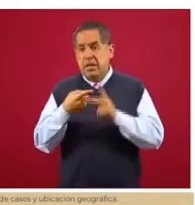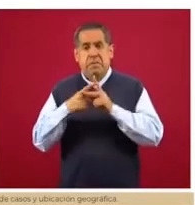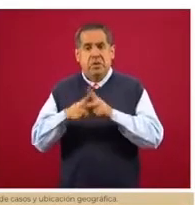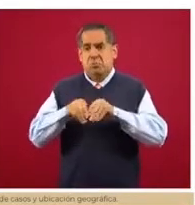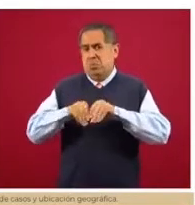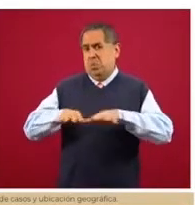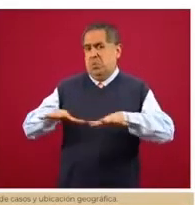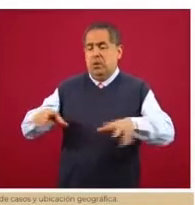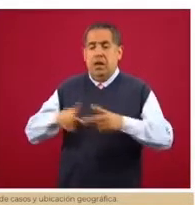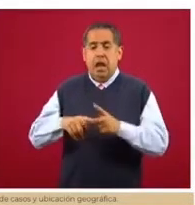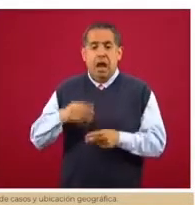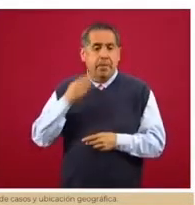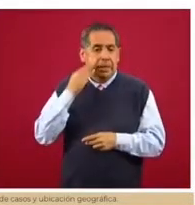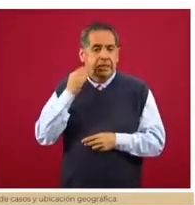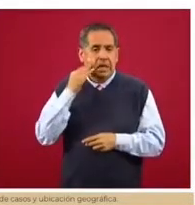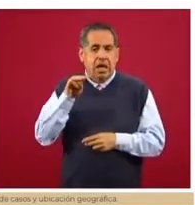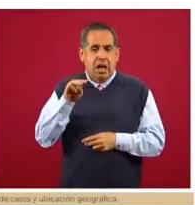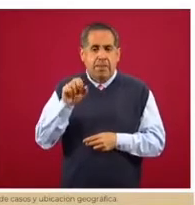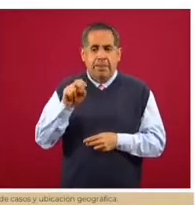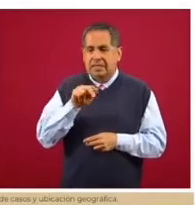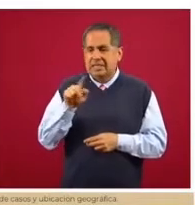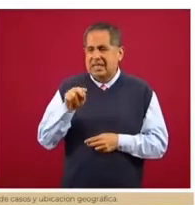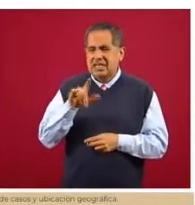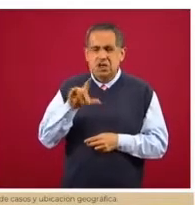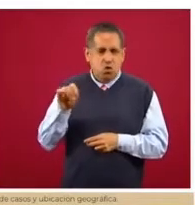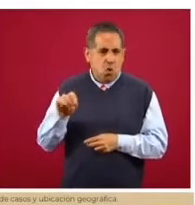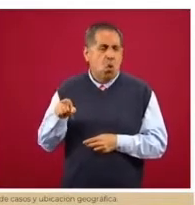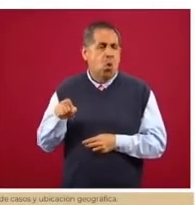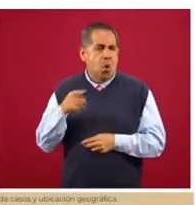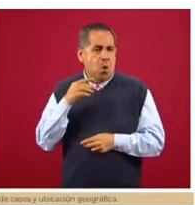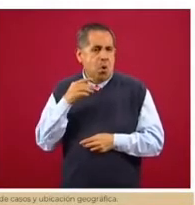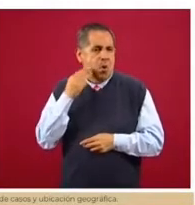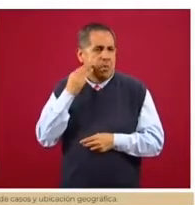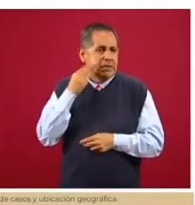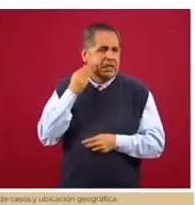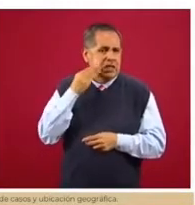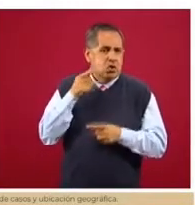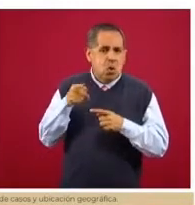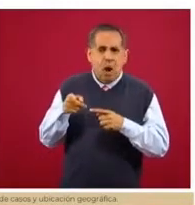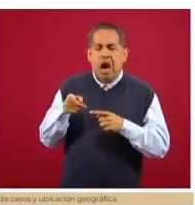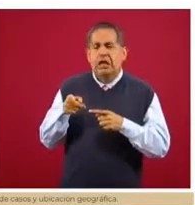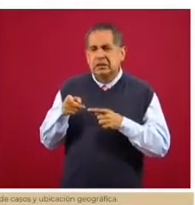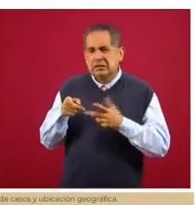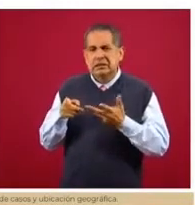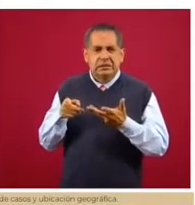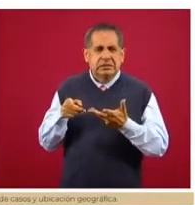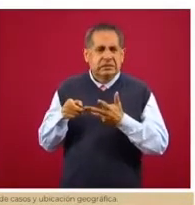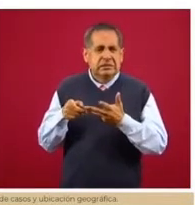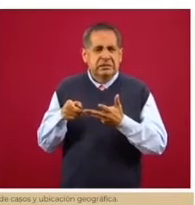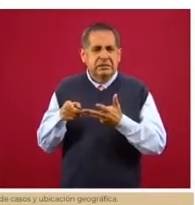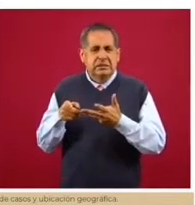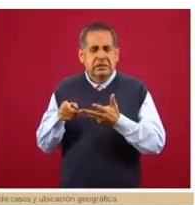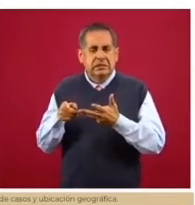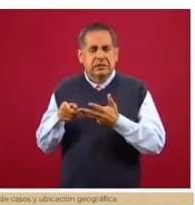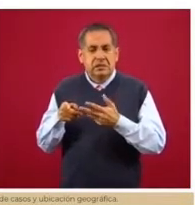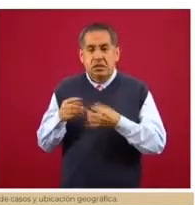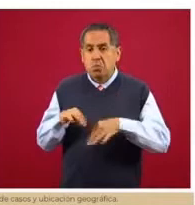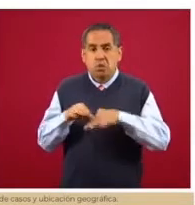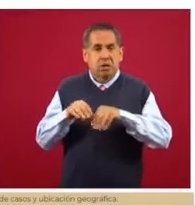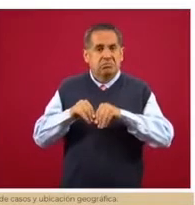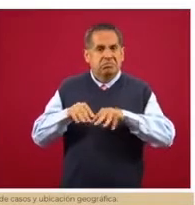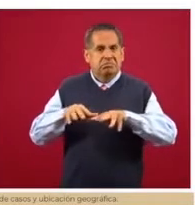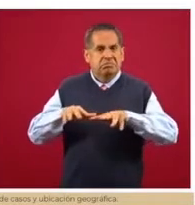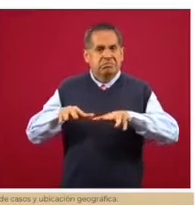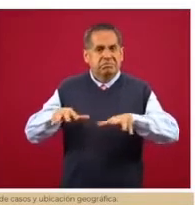Aquí claramente es Manzanillo la que se diferencia de sus demás municipios, ya que empieza con una transmisión importante